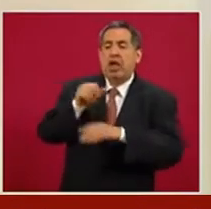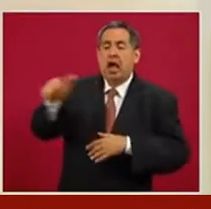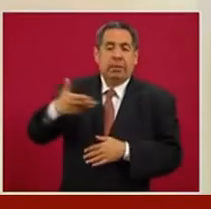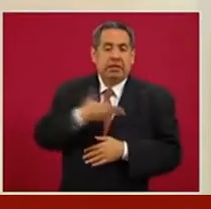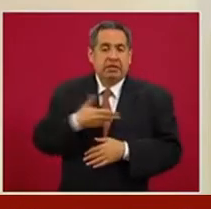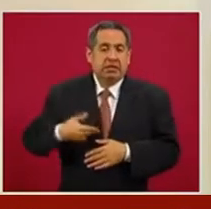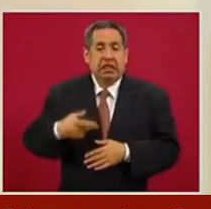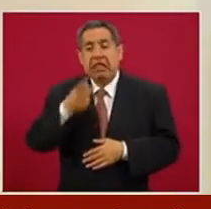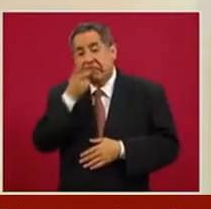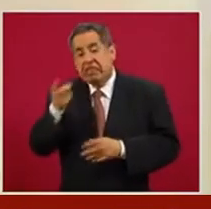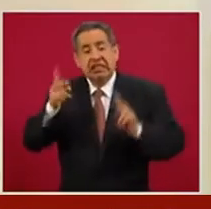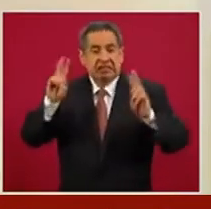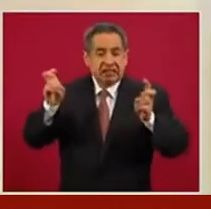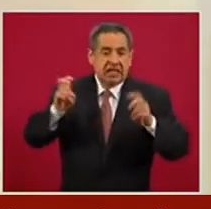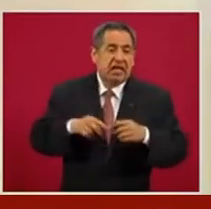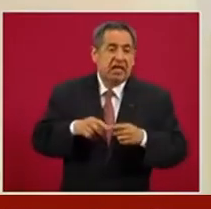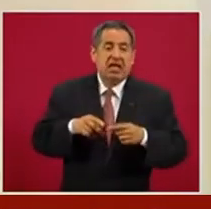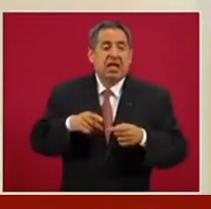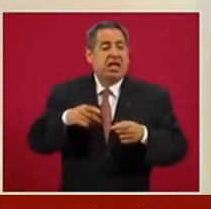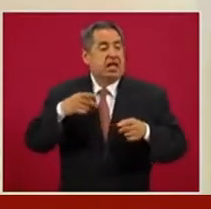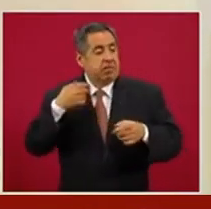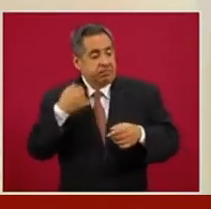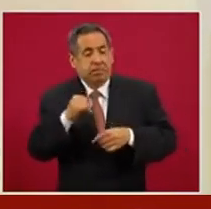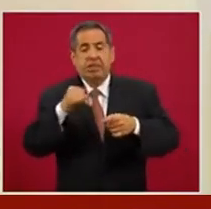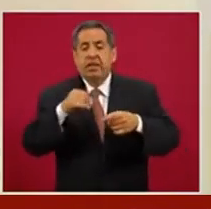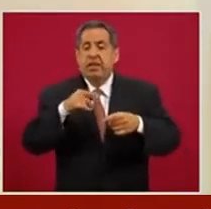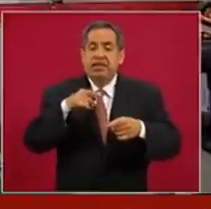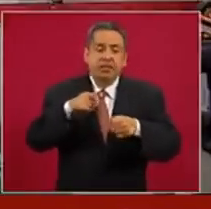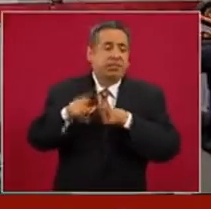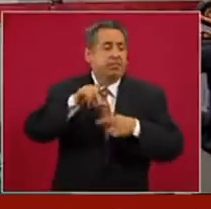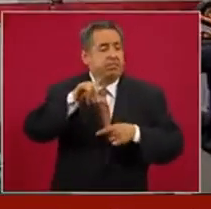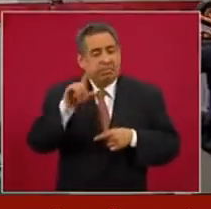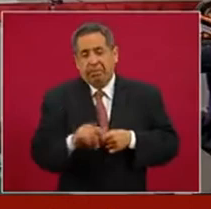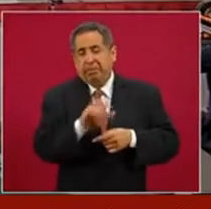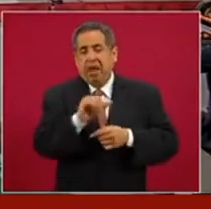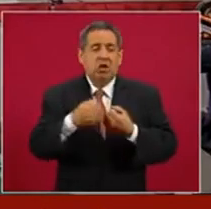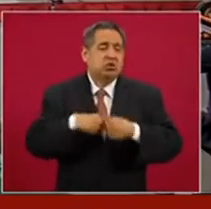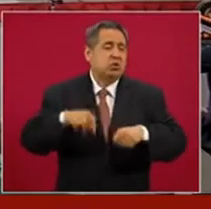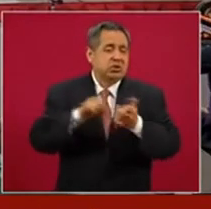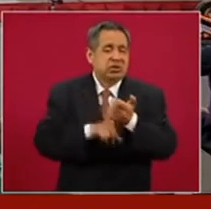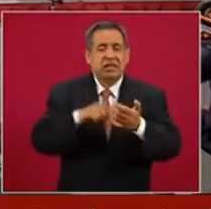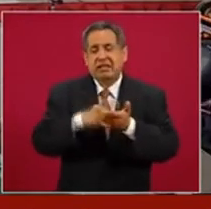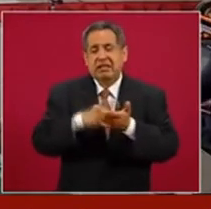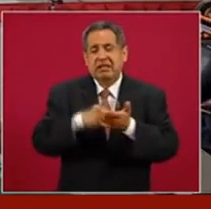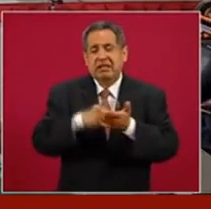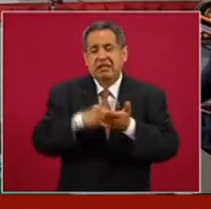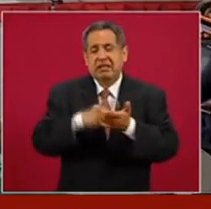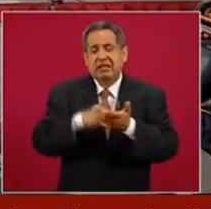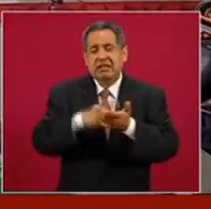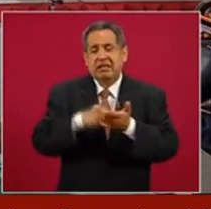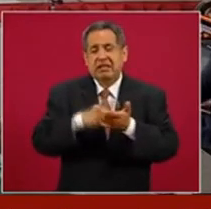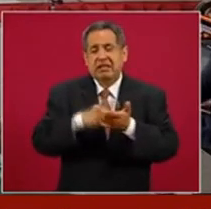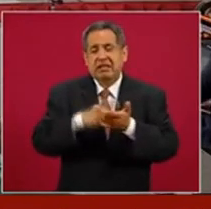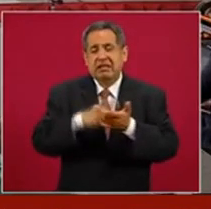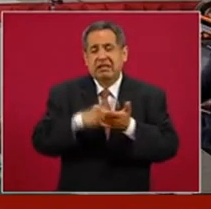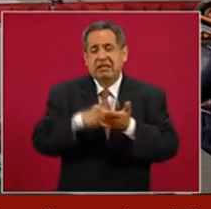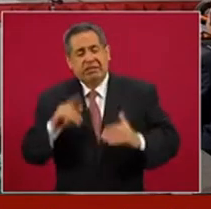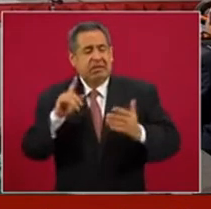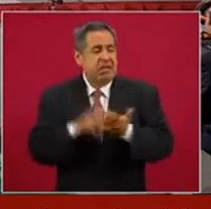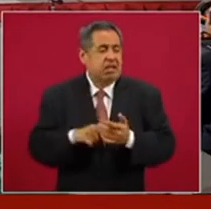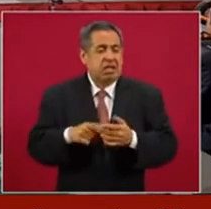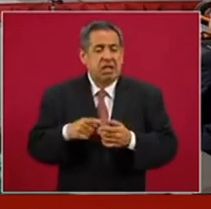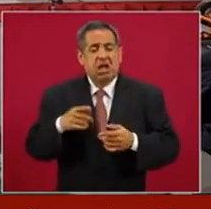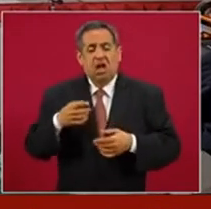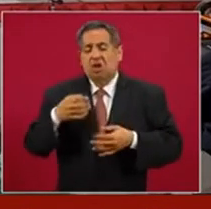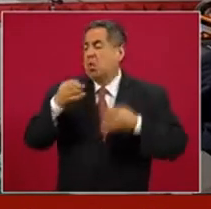estigmatiza, difama, agravia a la sociedad, degrada el lenguaje público, rebaja la tribuna presidencial, profiere juicios